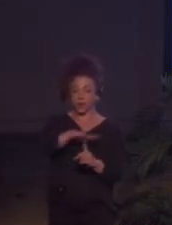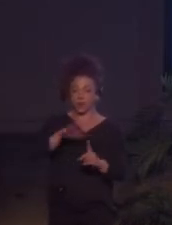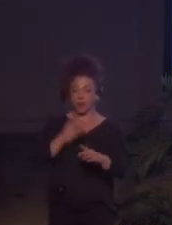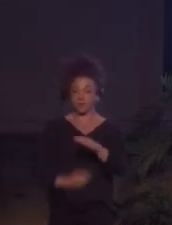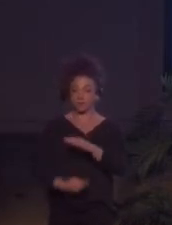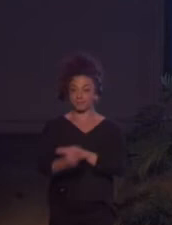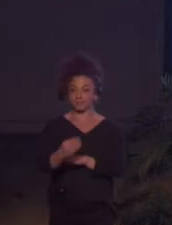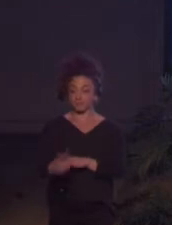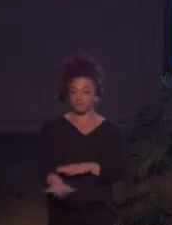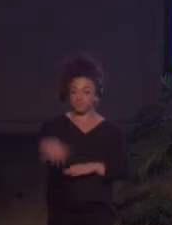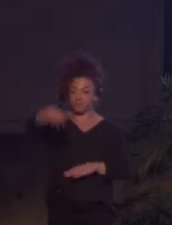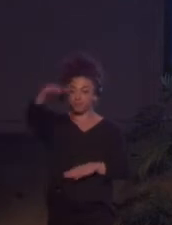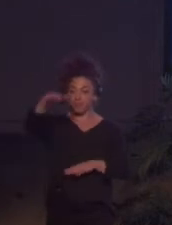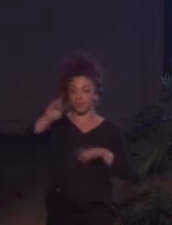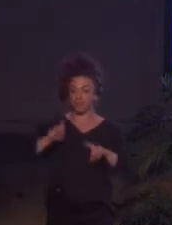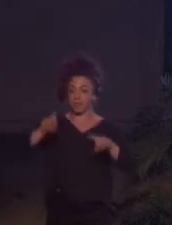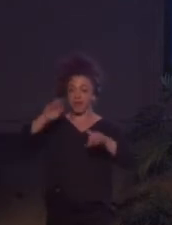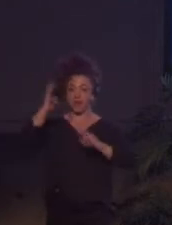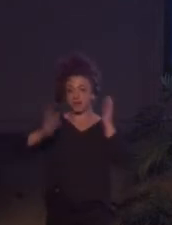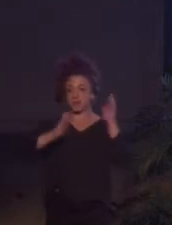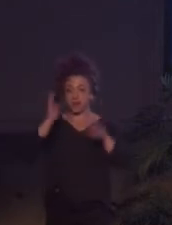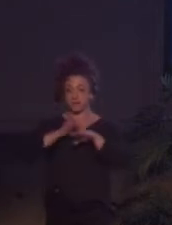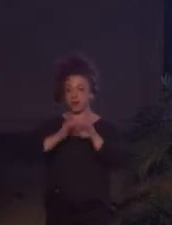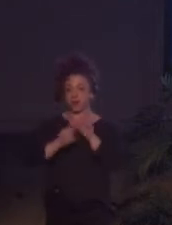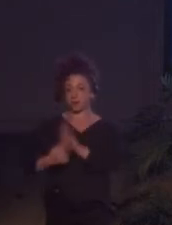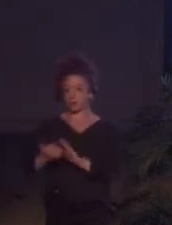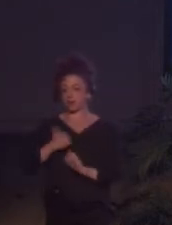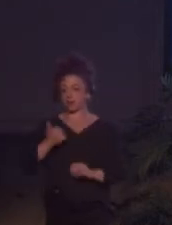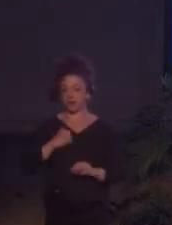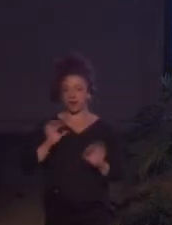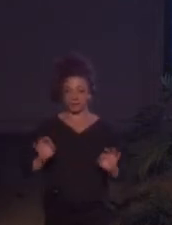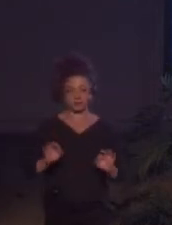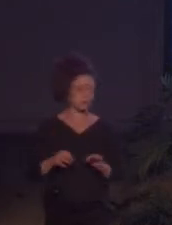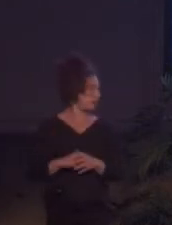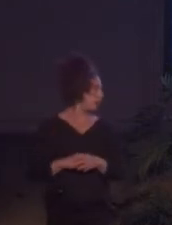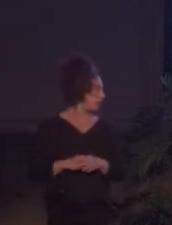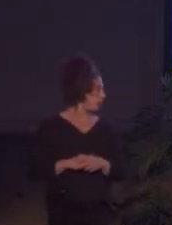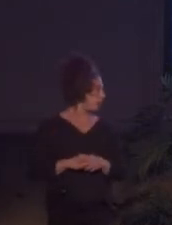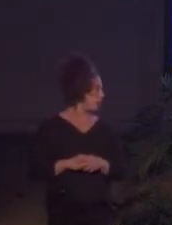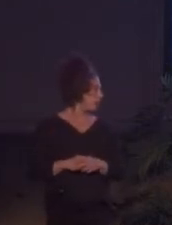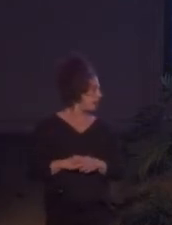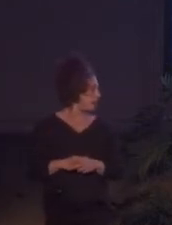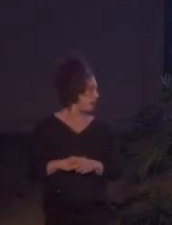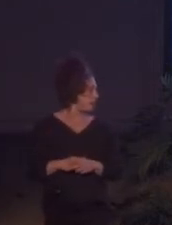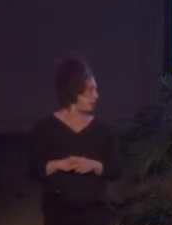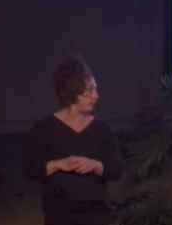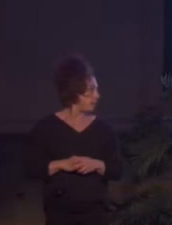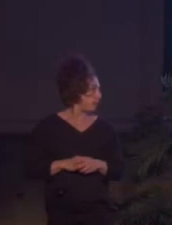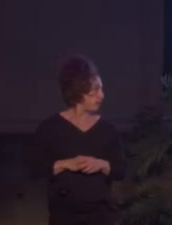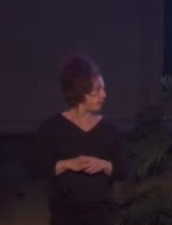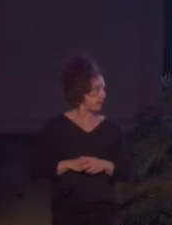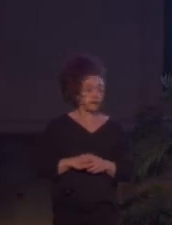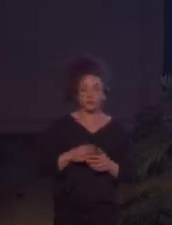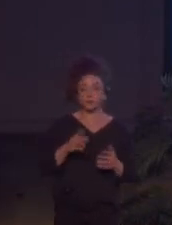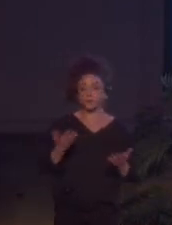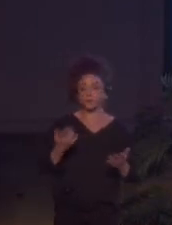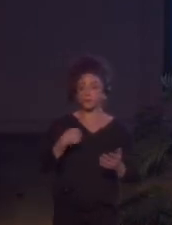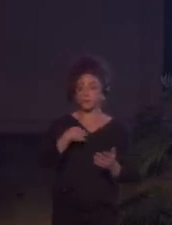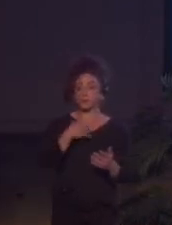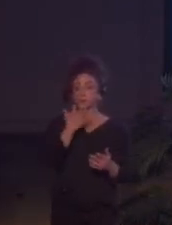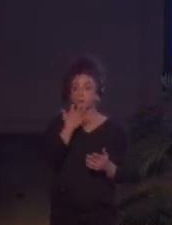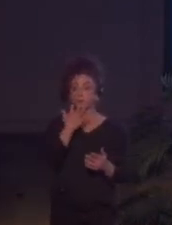¿no?, especistas, eta, bueno, a cambio de idioma, eta ni adibidez